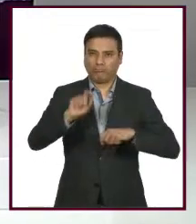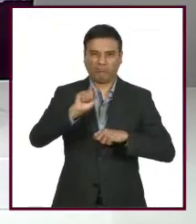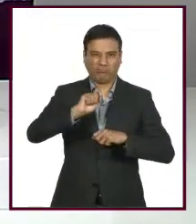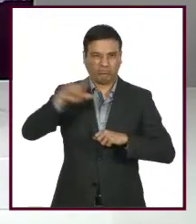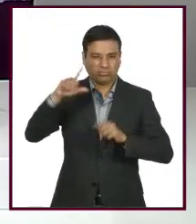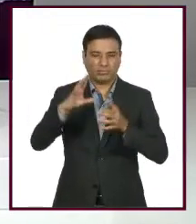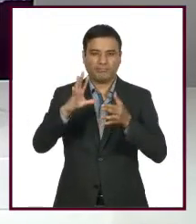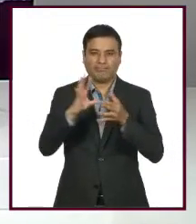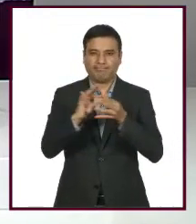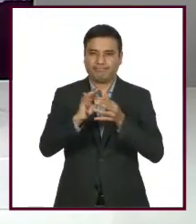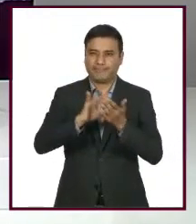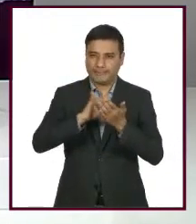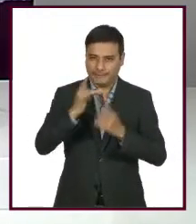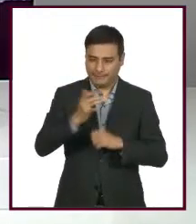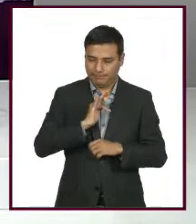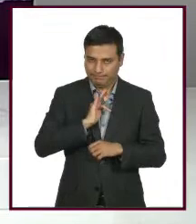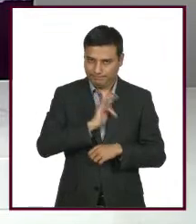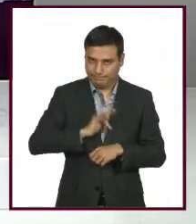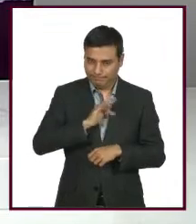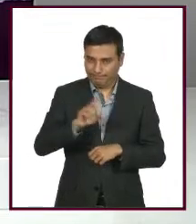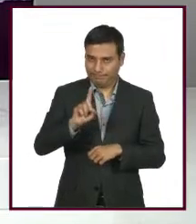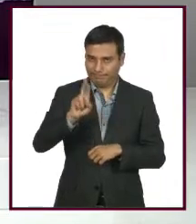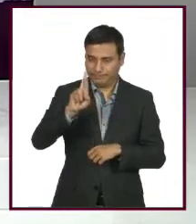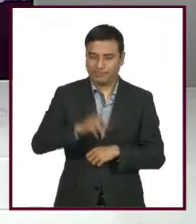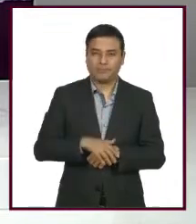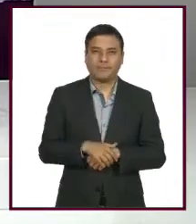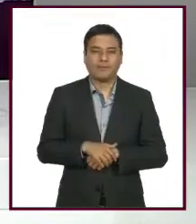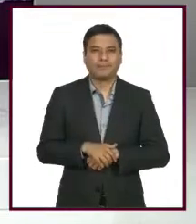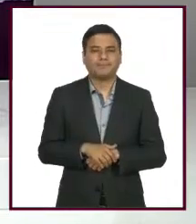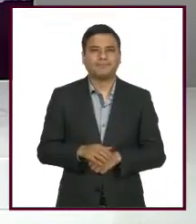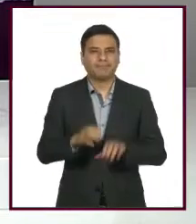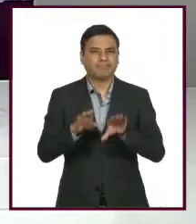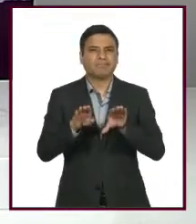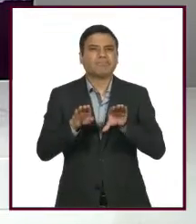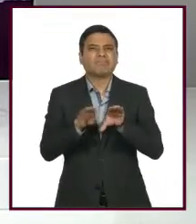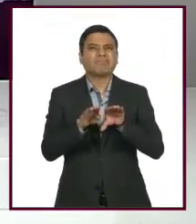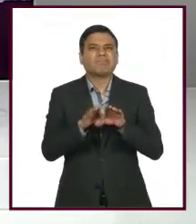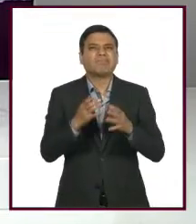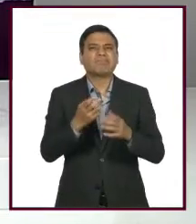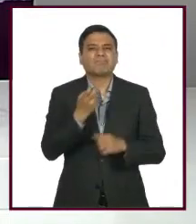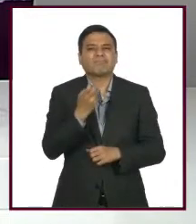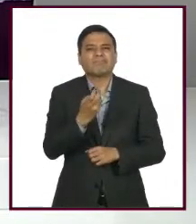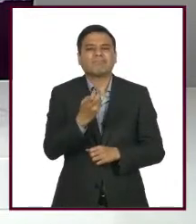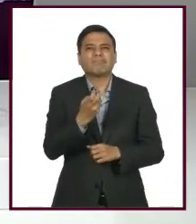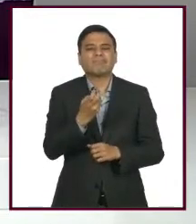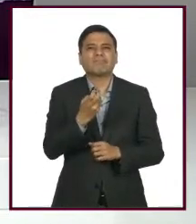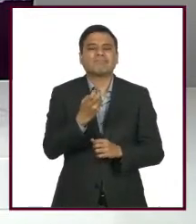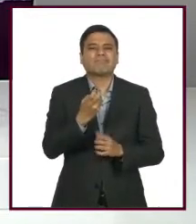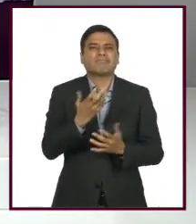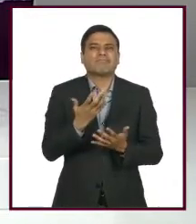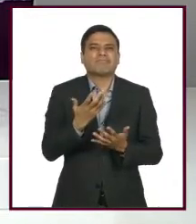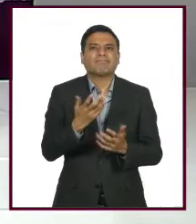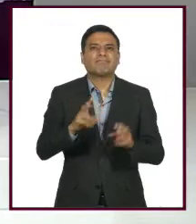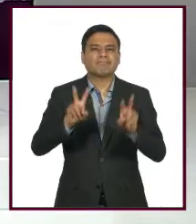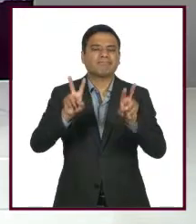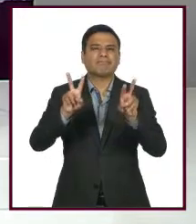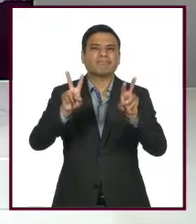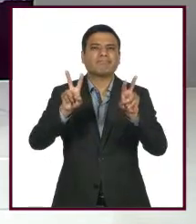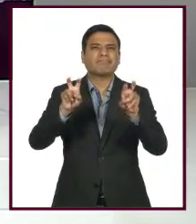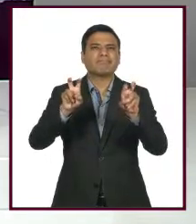mayor información. Felicidades, doctor. Gracias. Bueno, pero ¿cómo podemos prevenir, doctor Zorrilla, y abordar esta situación de